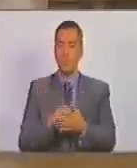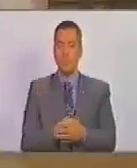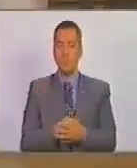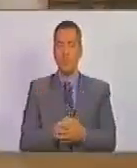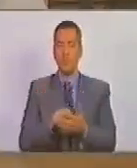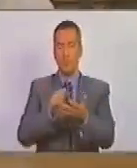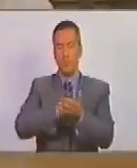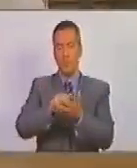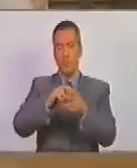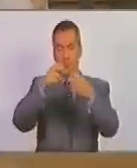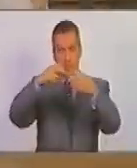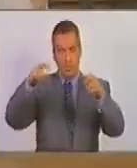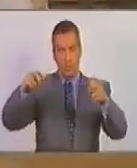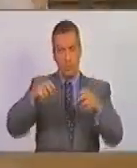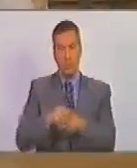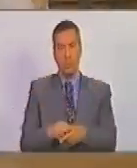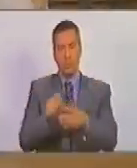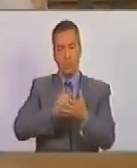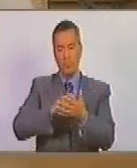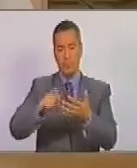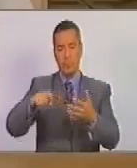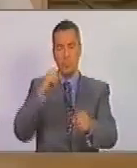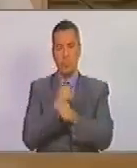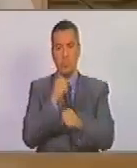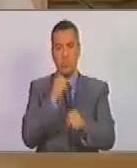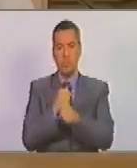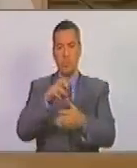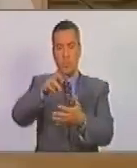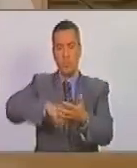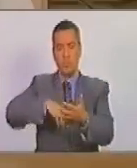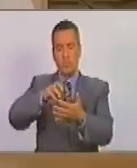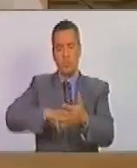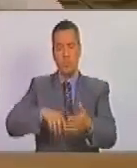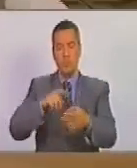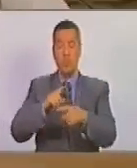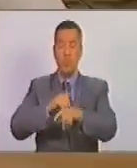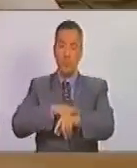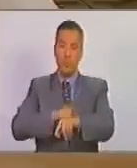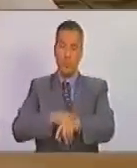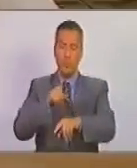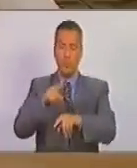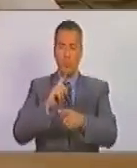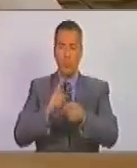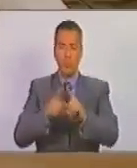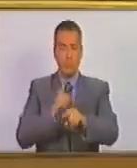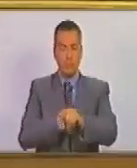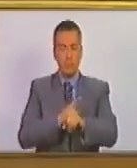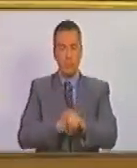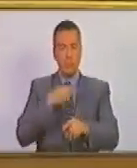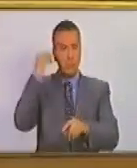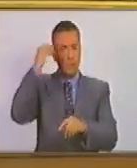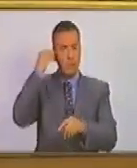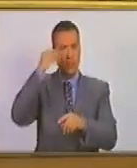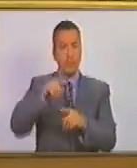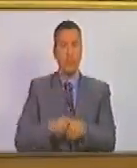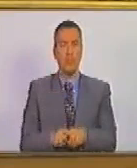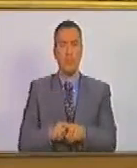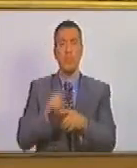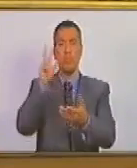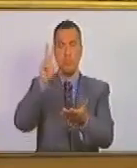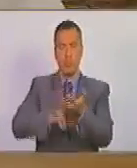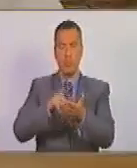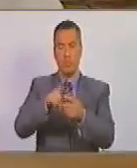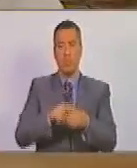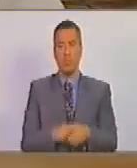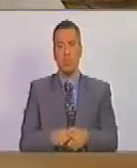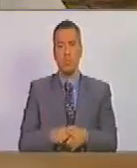términos. Epígrafe. Contrato de trabajo agrícola temporal. Es todo, ciudadano presidente. En consideración, el epígrafe. Queda aprobado.